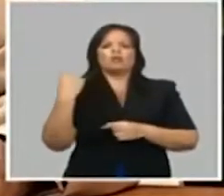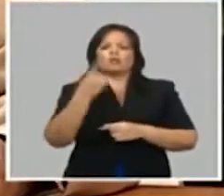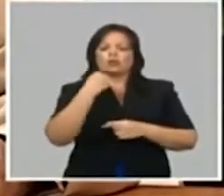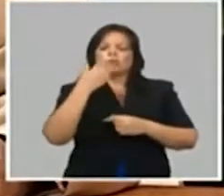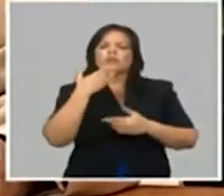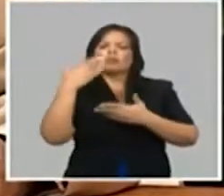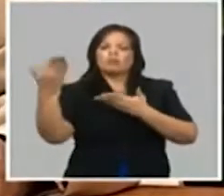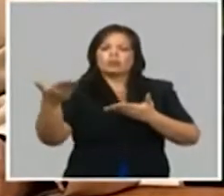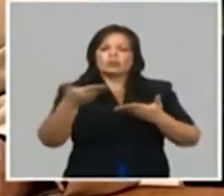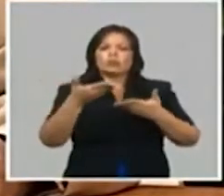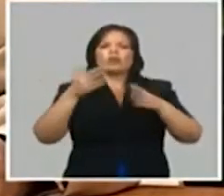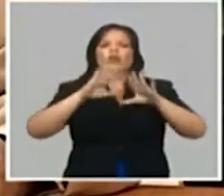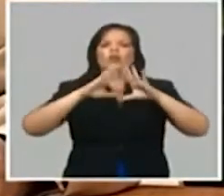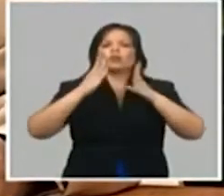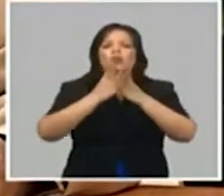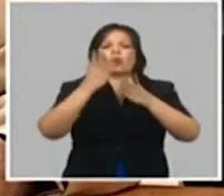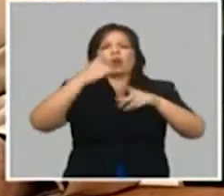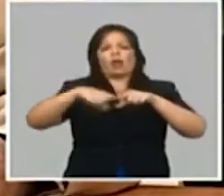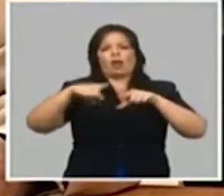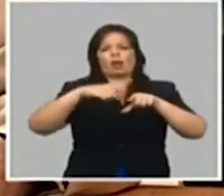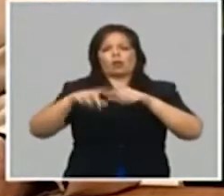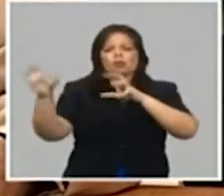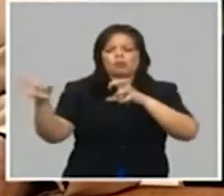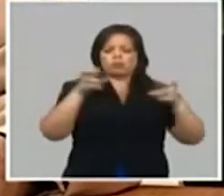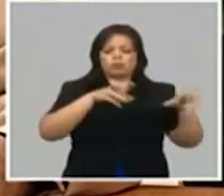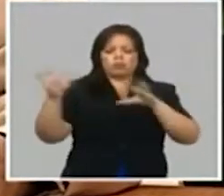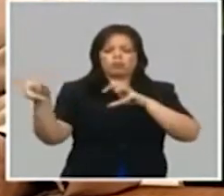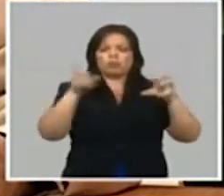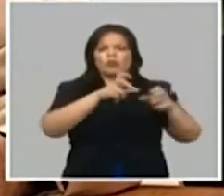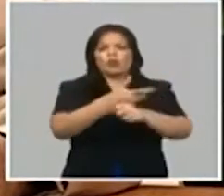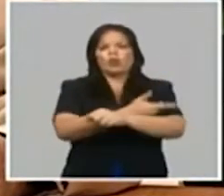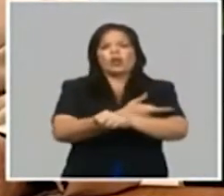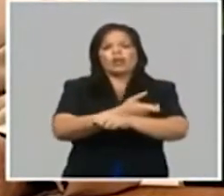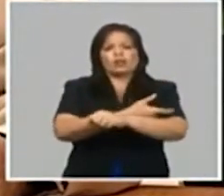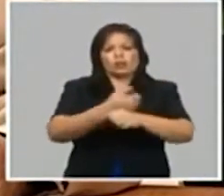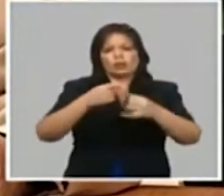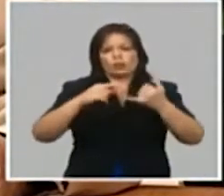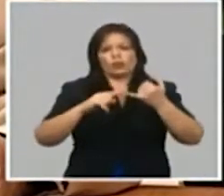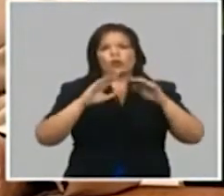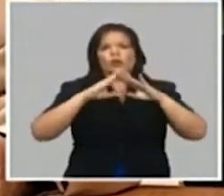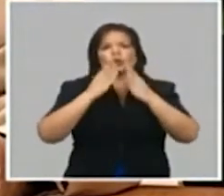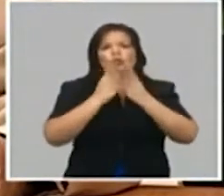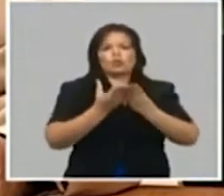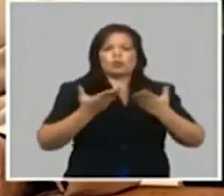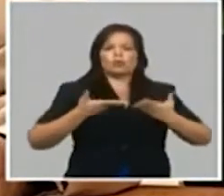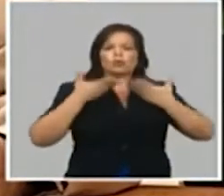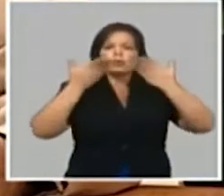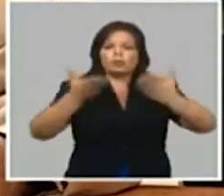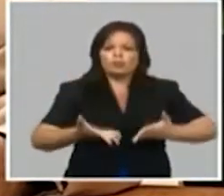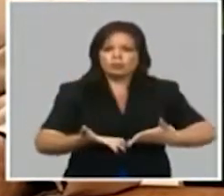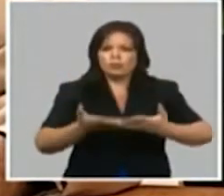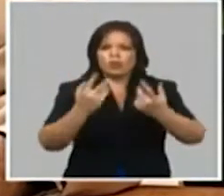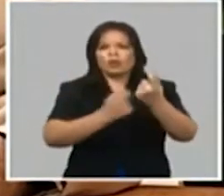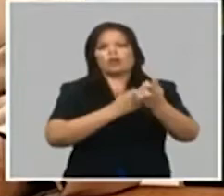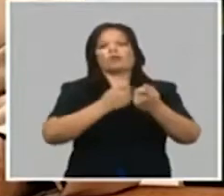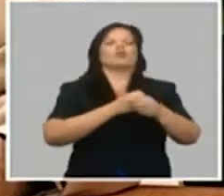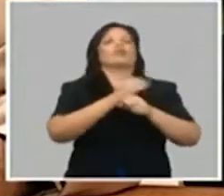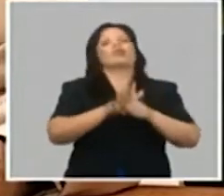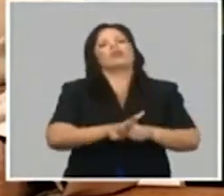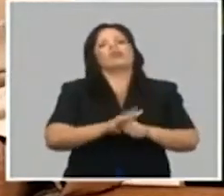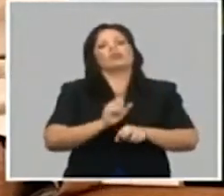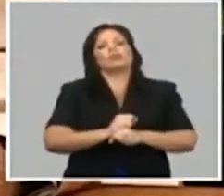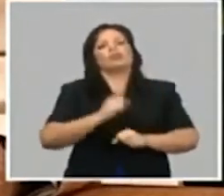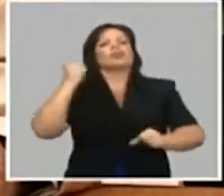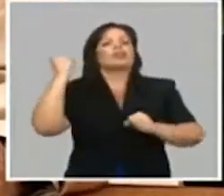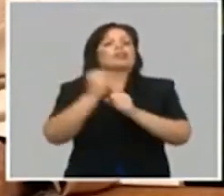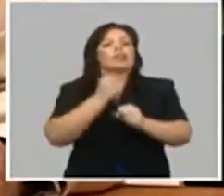cargas destinadas a la prevención y enfrentamiento a la COVID-19 y el trabajo y control